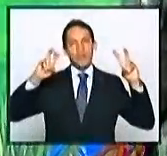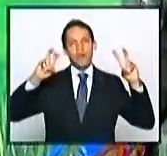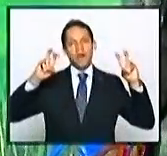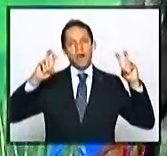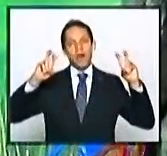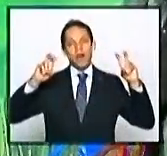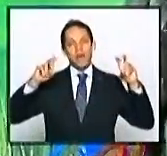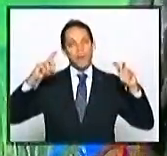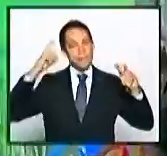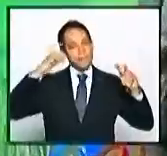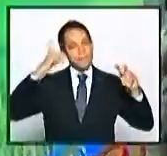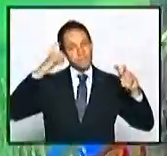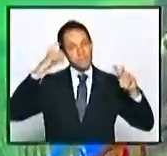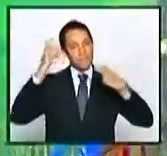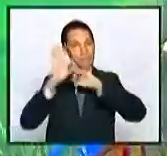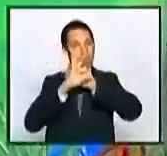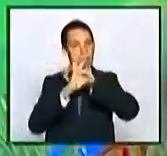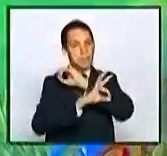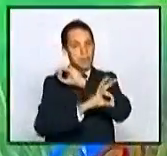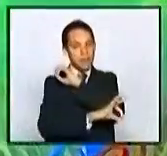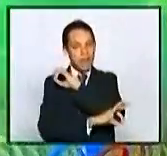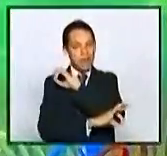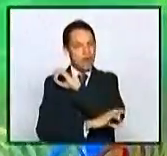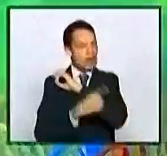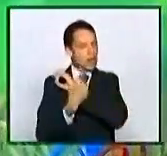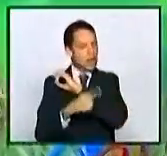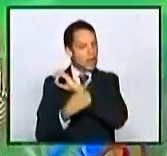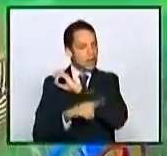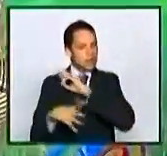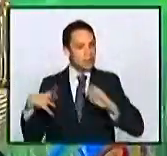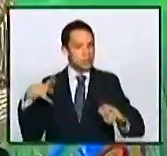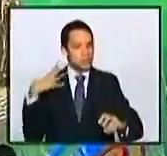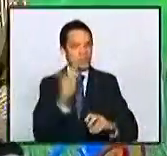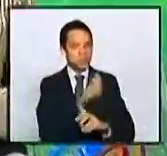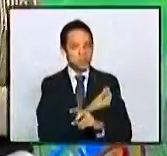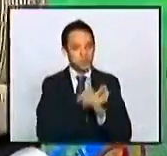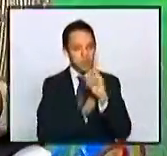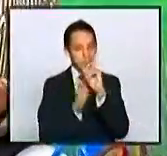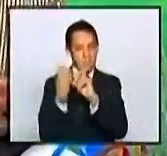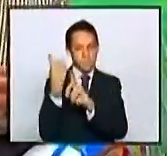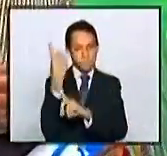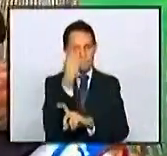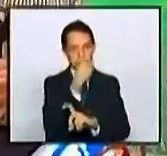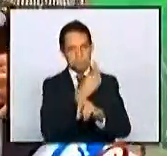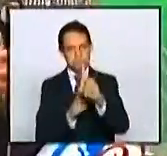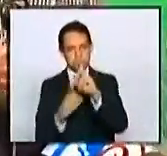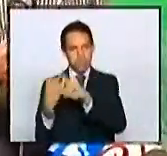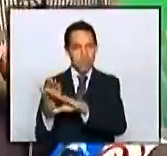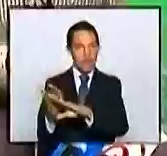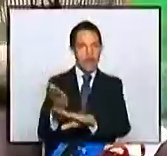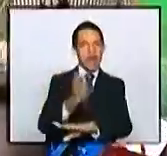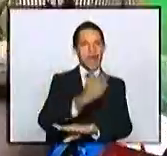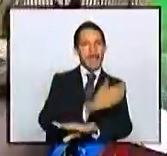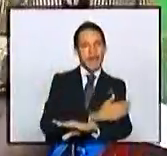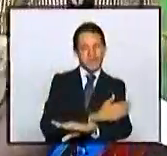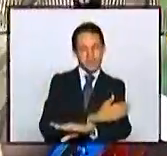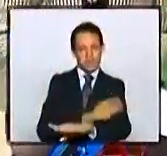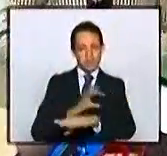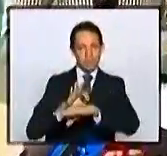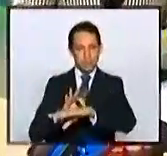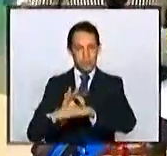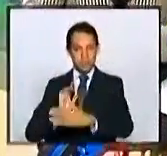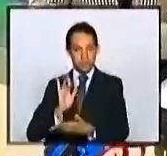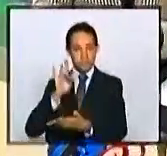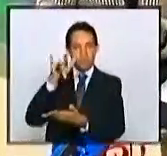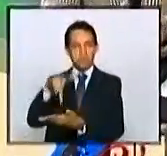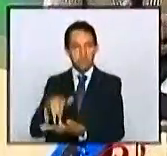de la psicoterapia, nosotros tenemos que reevaluar, tenemos que, antes de ir a la consulta, hacer un análisis.